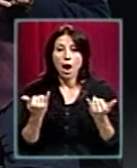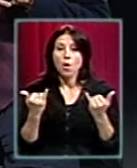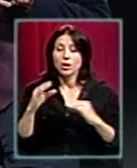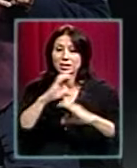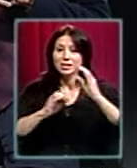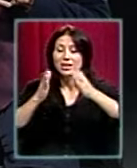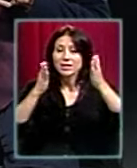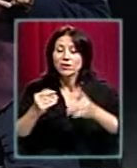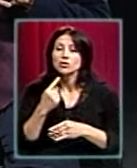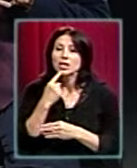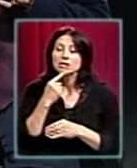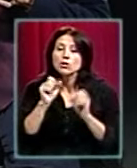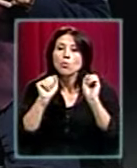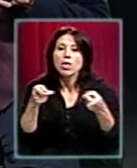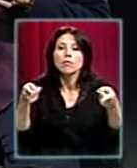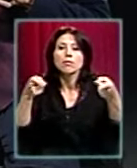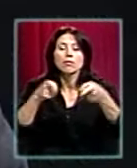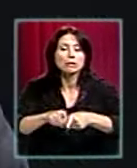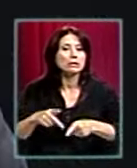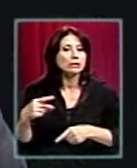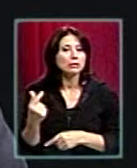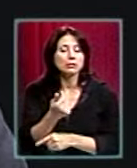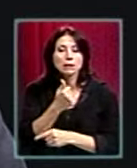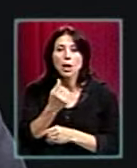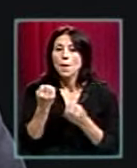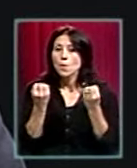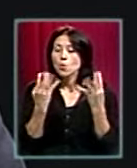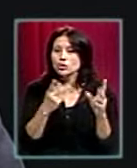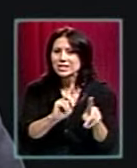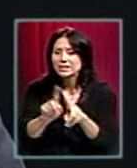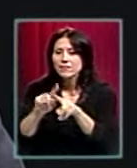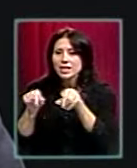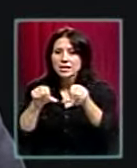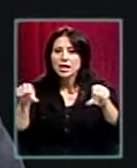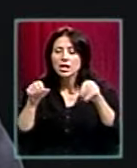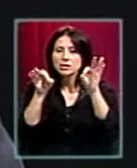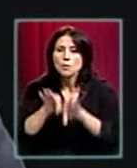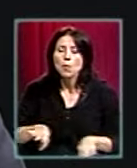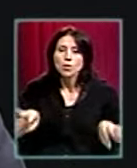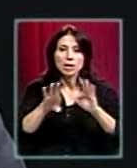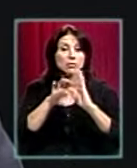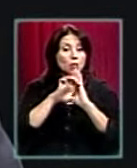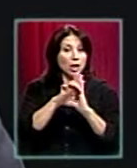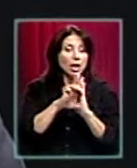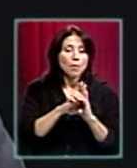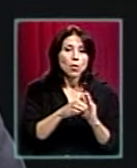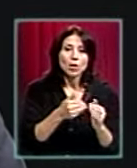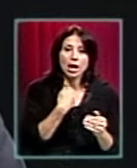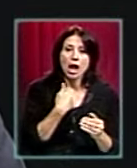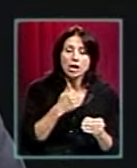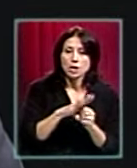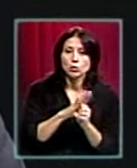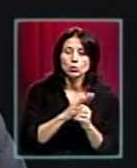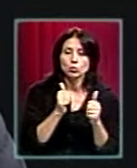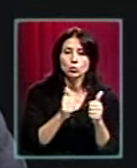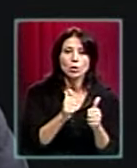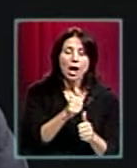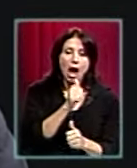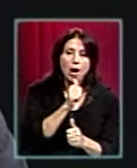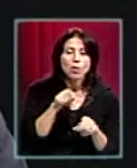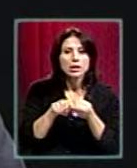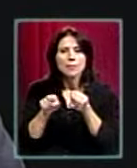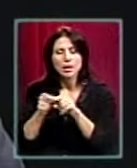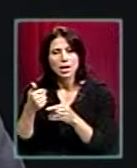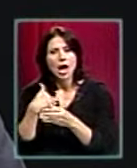más impredecible a muchas de las áreas claves, como la disponibilidad de agua, como la disponibilidad de